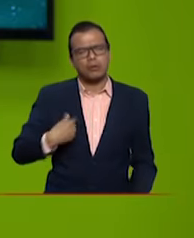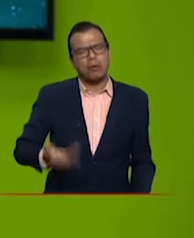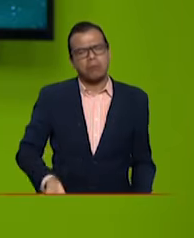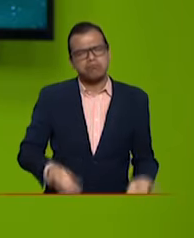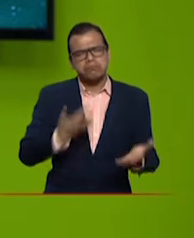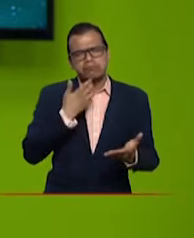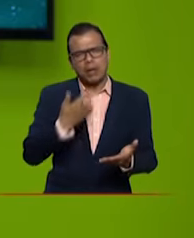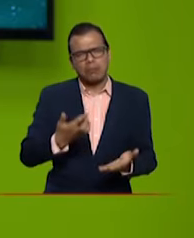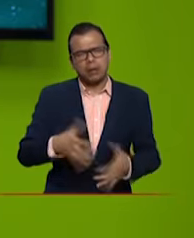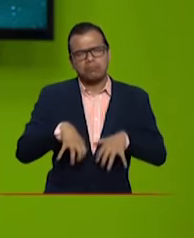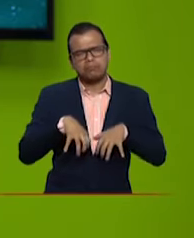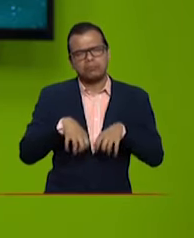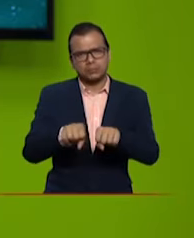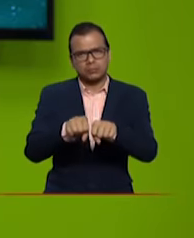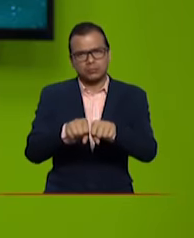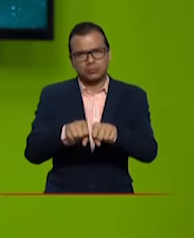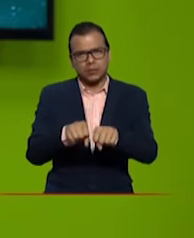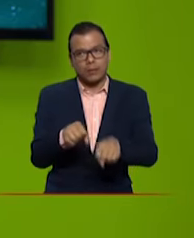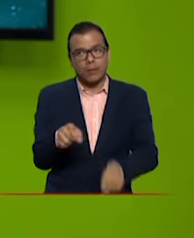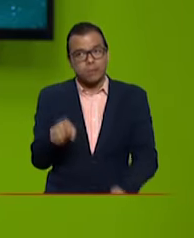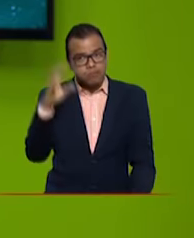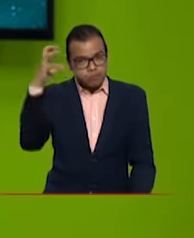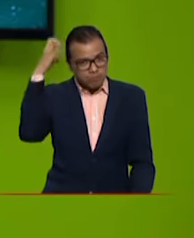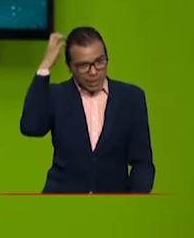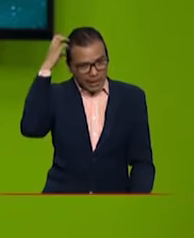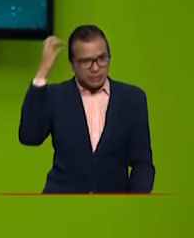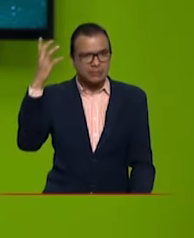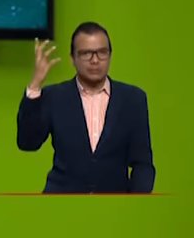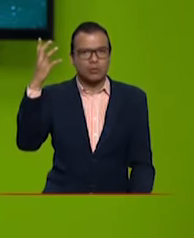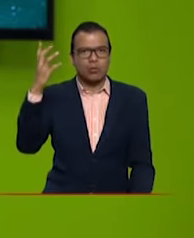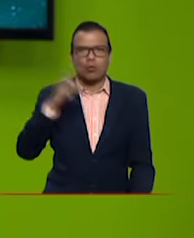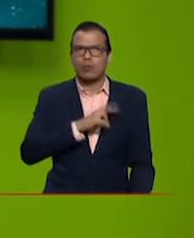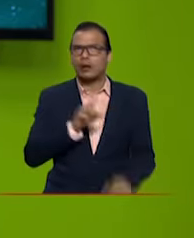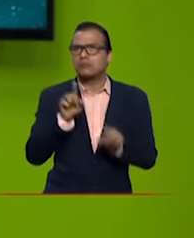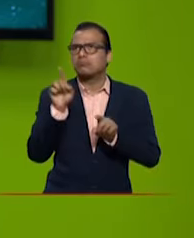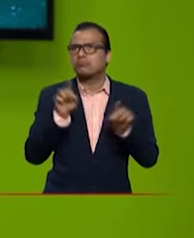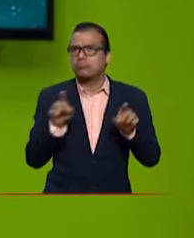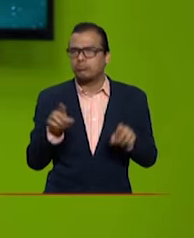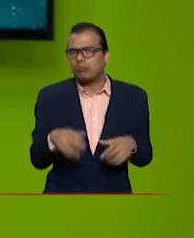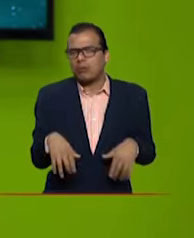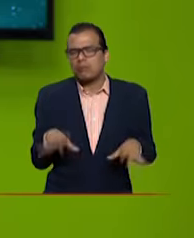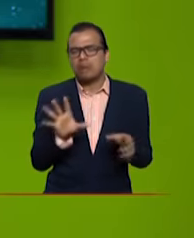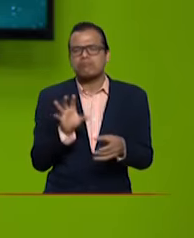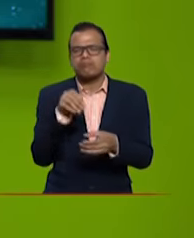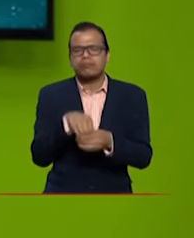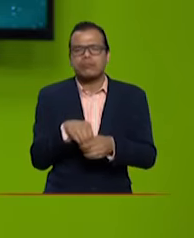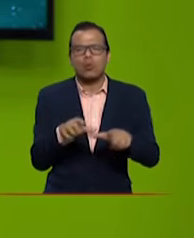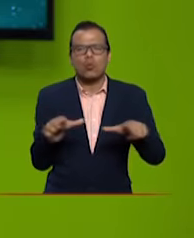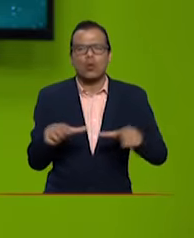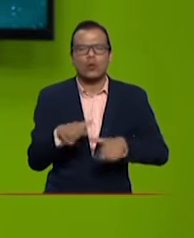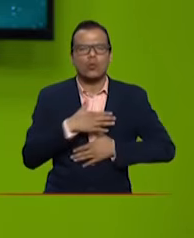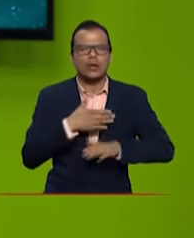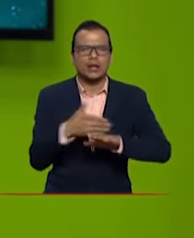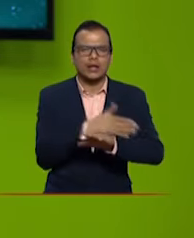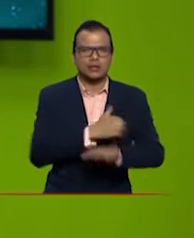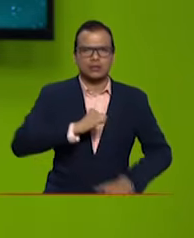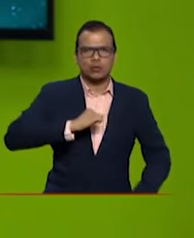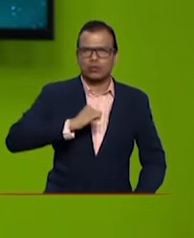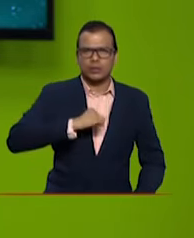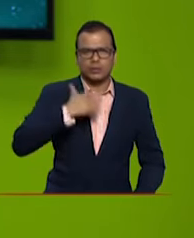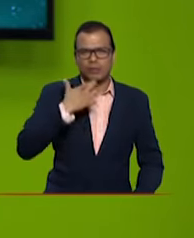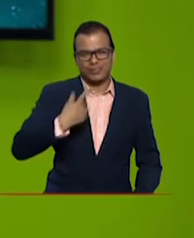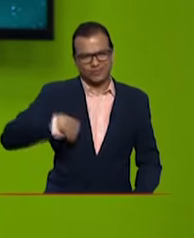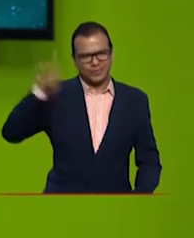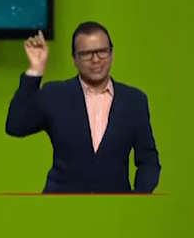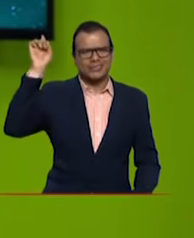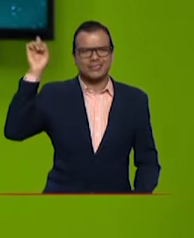cualquier territorio de nuestro departamento que realicen intervenciones sin contar con los permisos autorizados por la ley y más los permisos ambientales